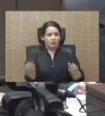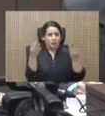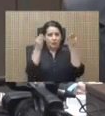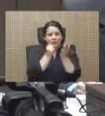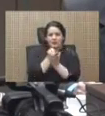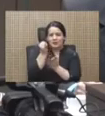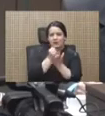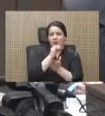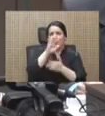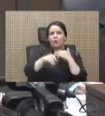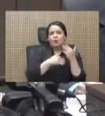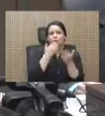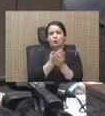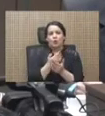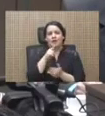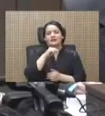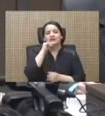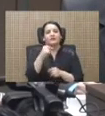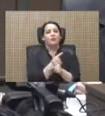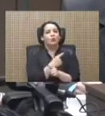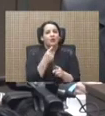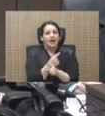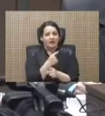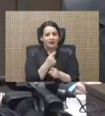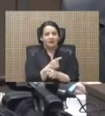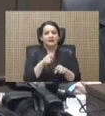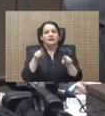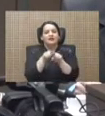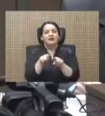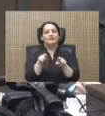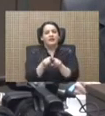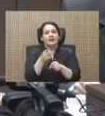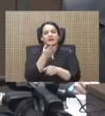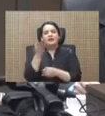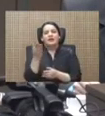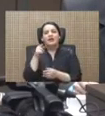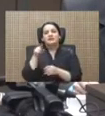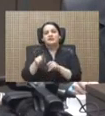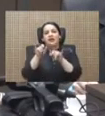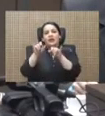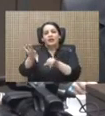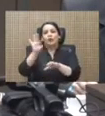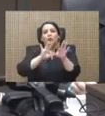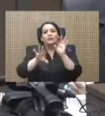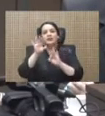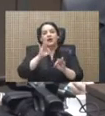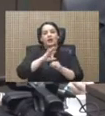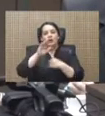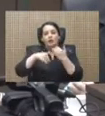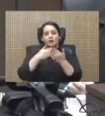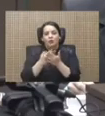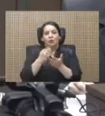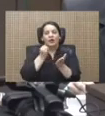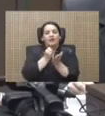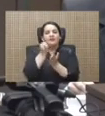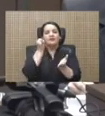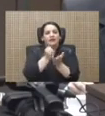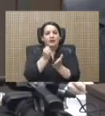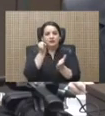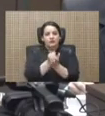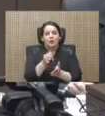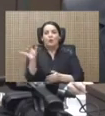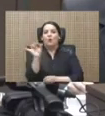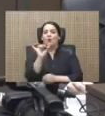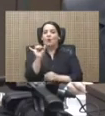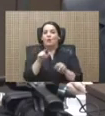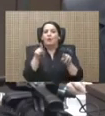investiguen todas aquellas irregularidades que se encontraron en el transcurso de la investigación, así como